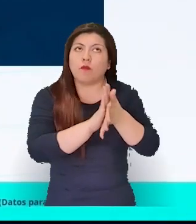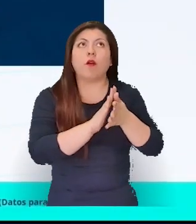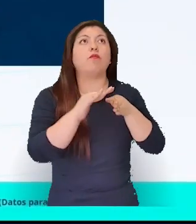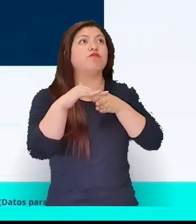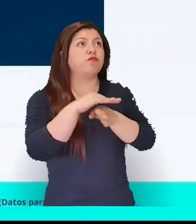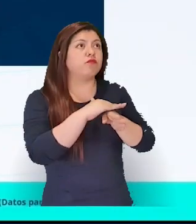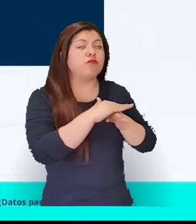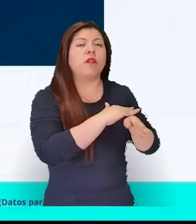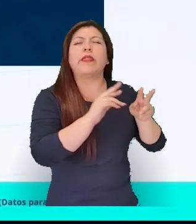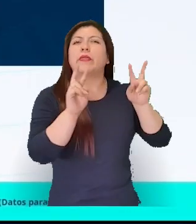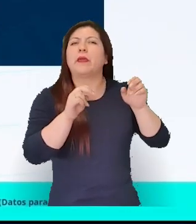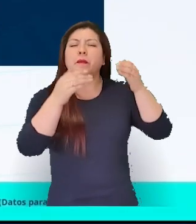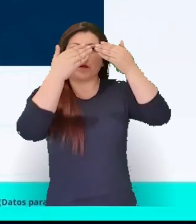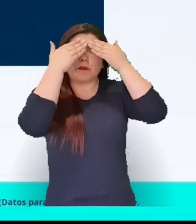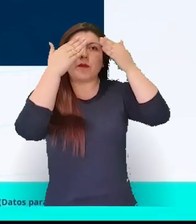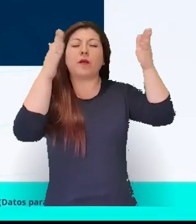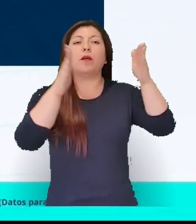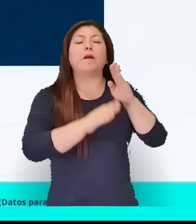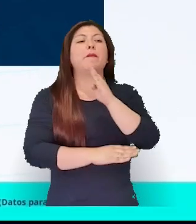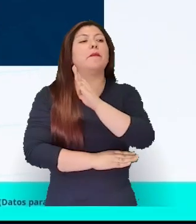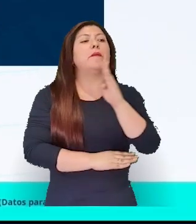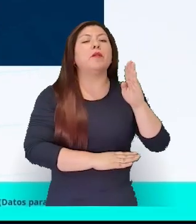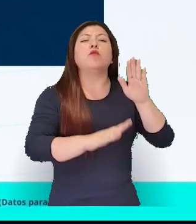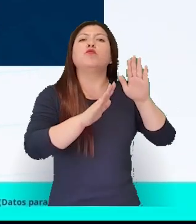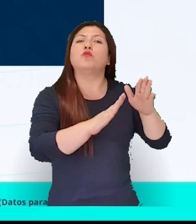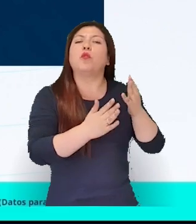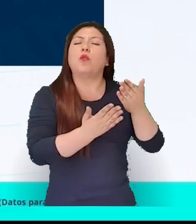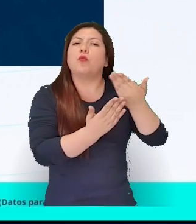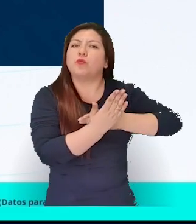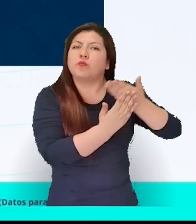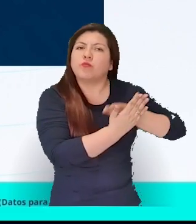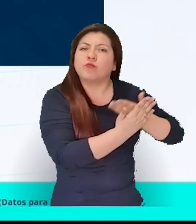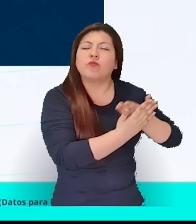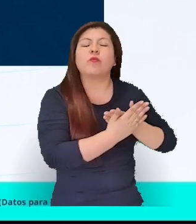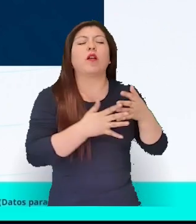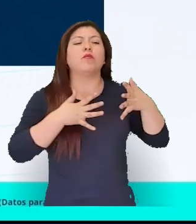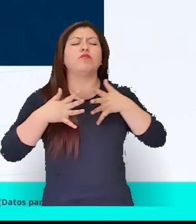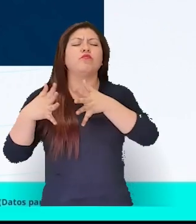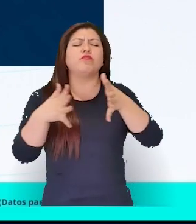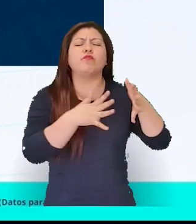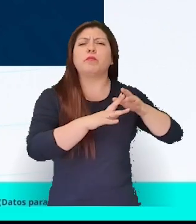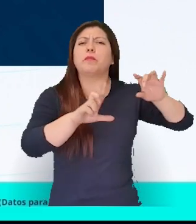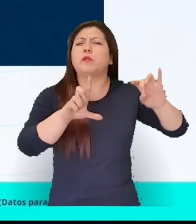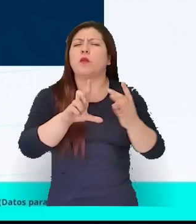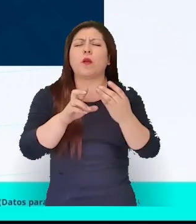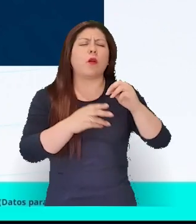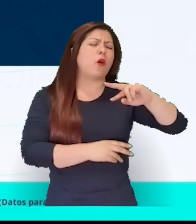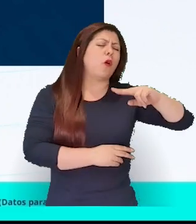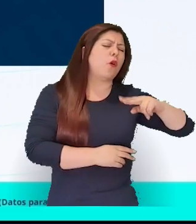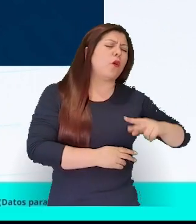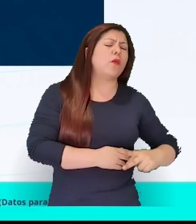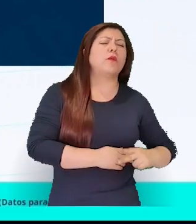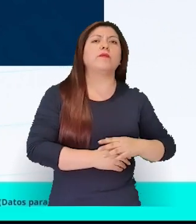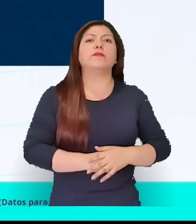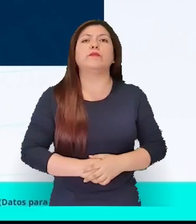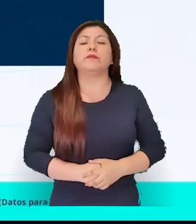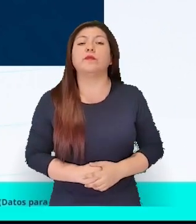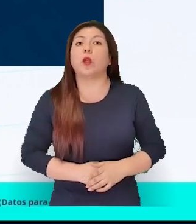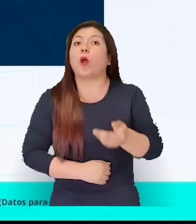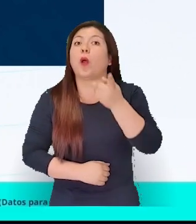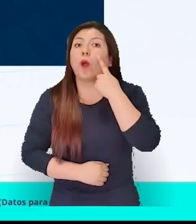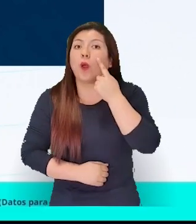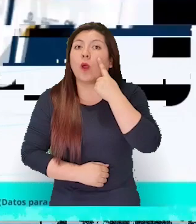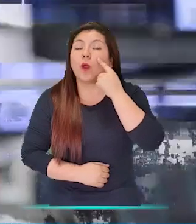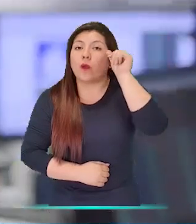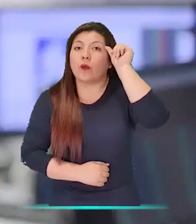podrás tener acceso a datos para la democracia, la biblioteca de recursos, ingresar a capacitaciones virtuales, entre